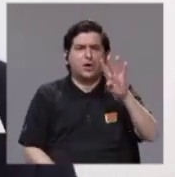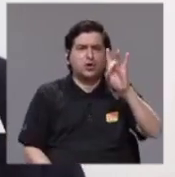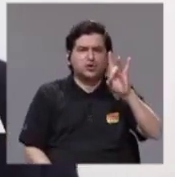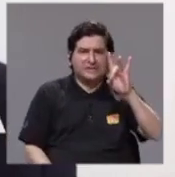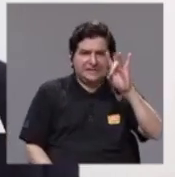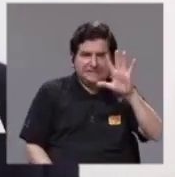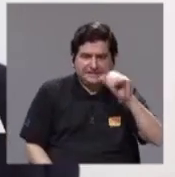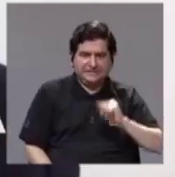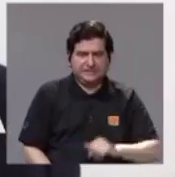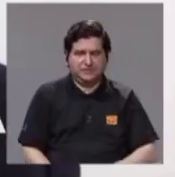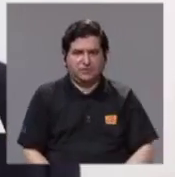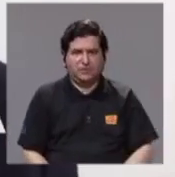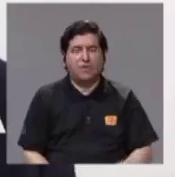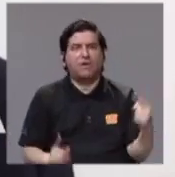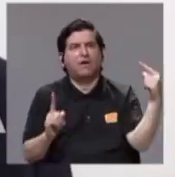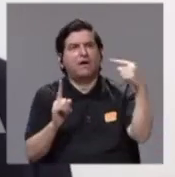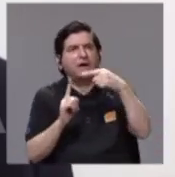de